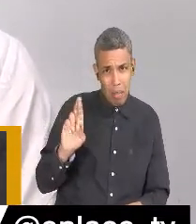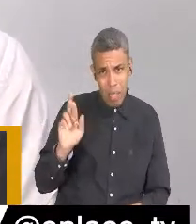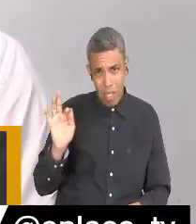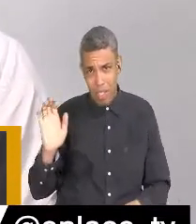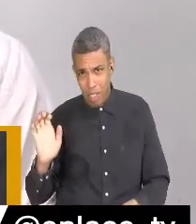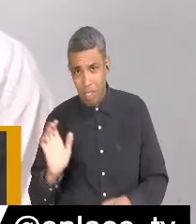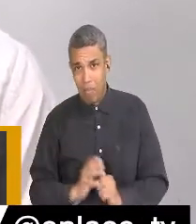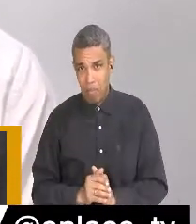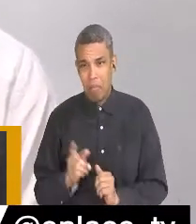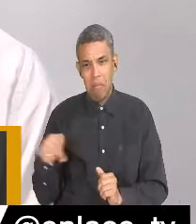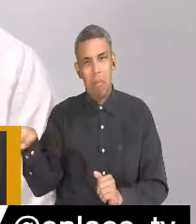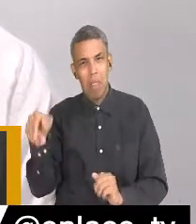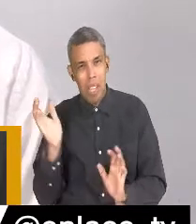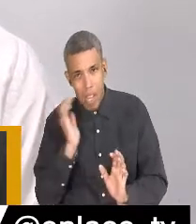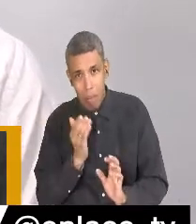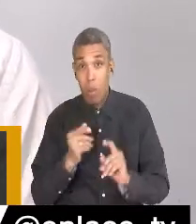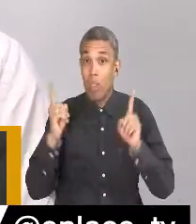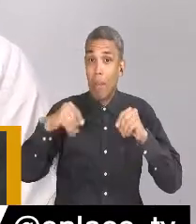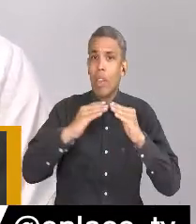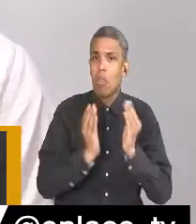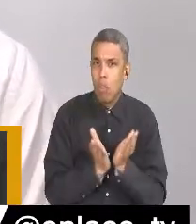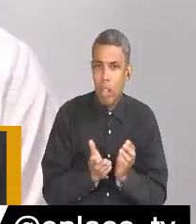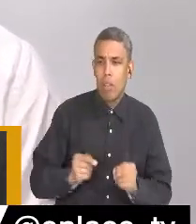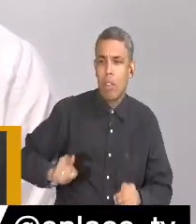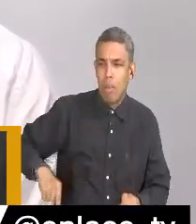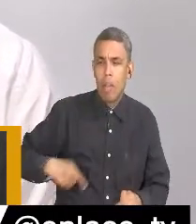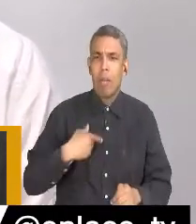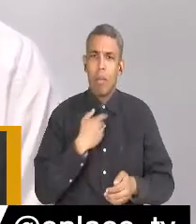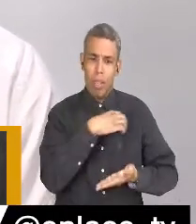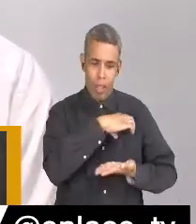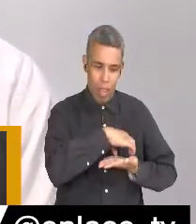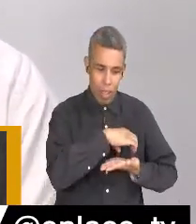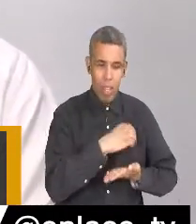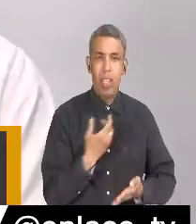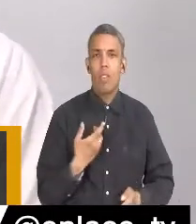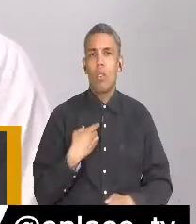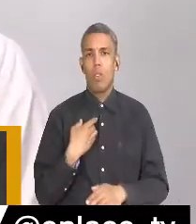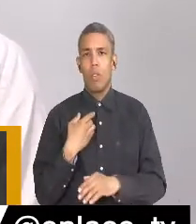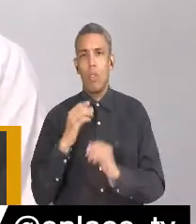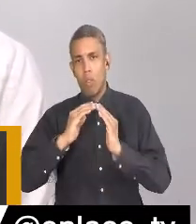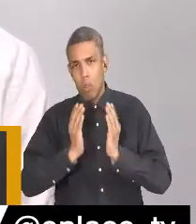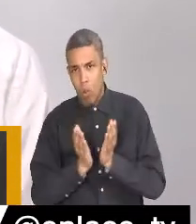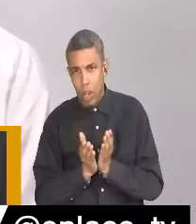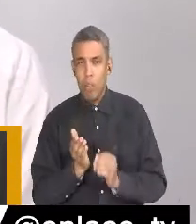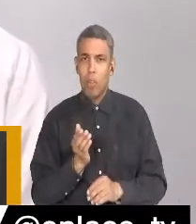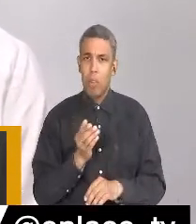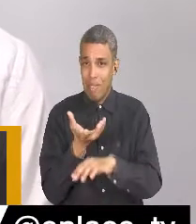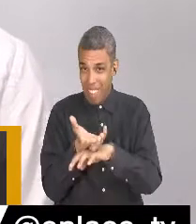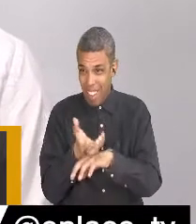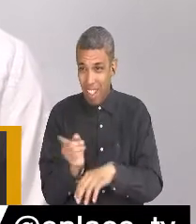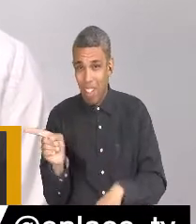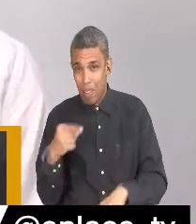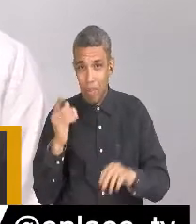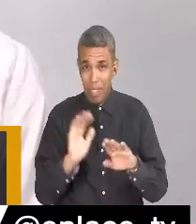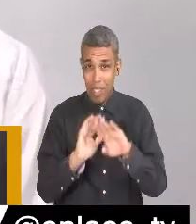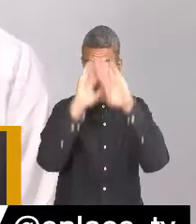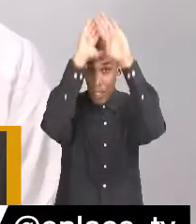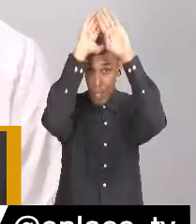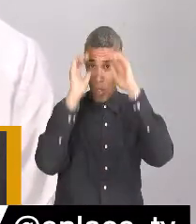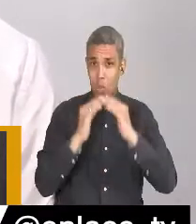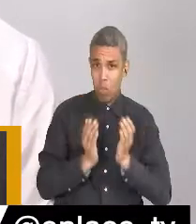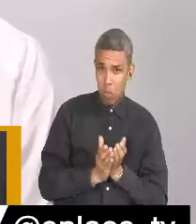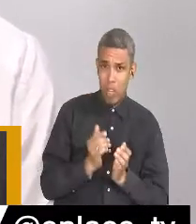educativas, el Colegio del Castillo, el Colegio Antonio Galán, el Colegio Integrado del Centro. Vamos en estos días, a final de mes, a hacer la campaña en la